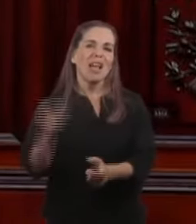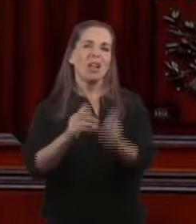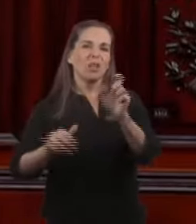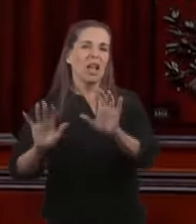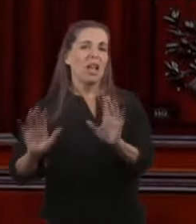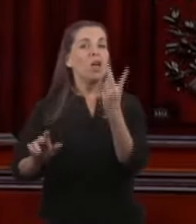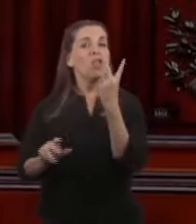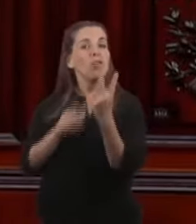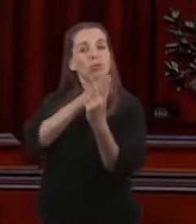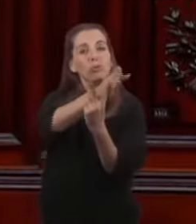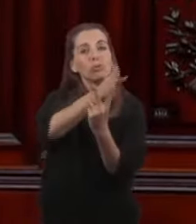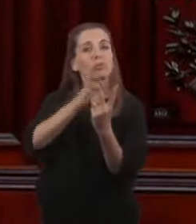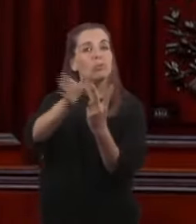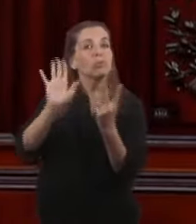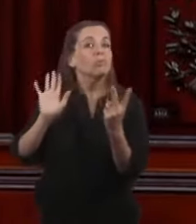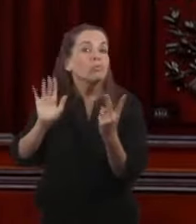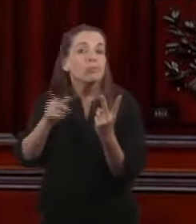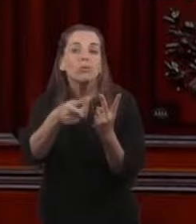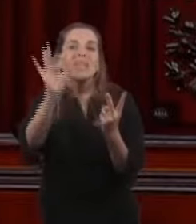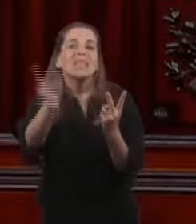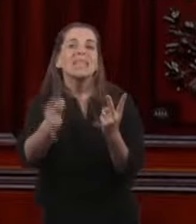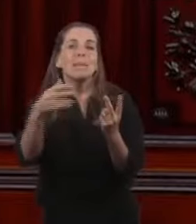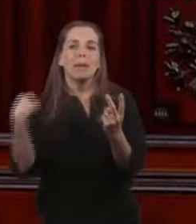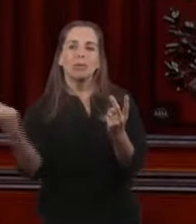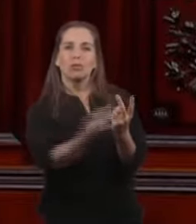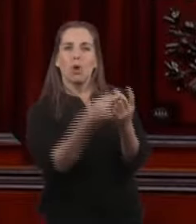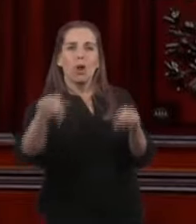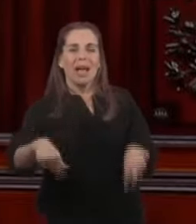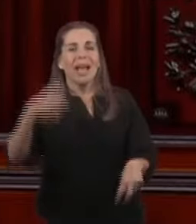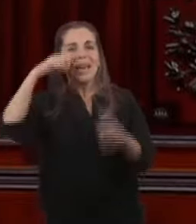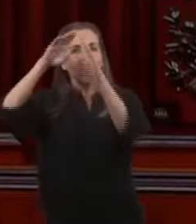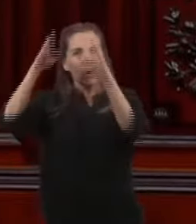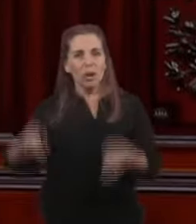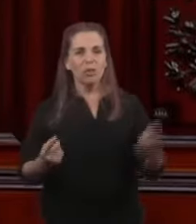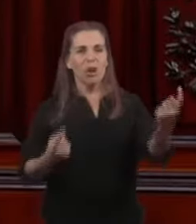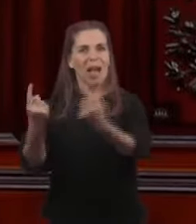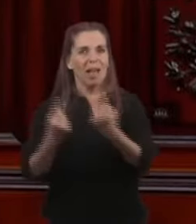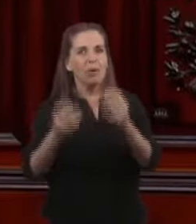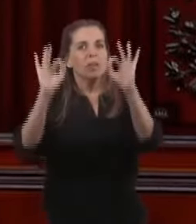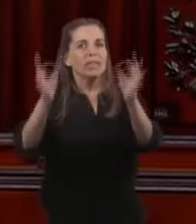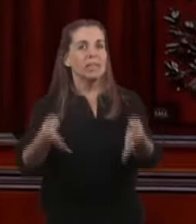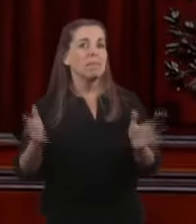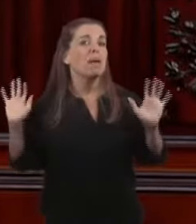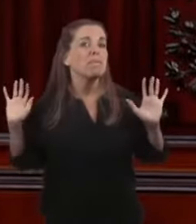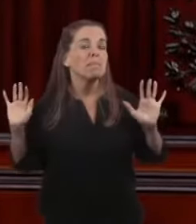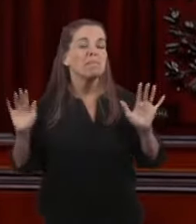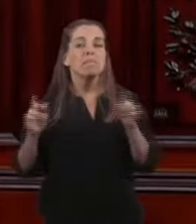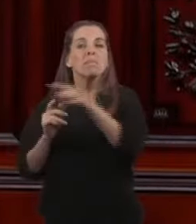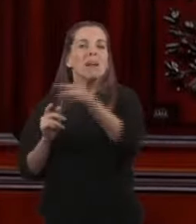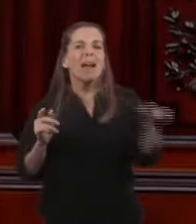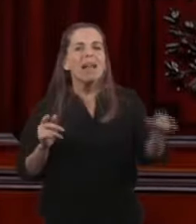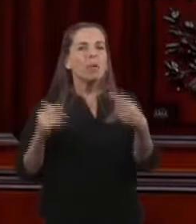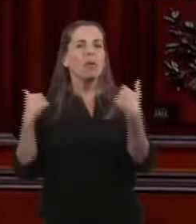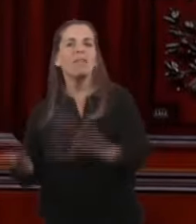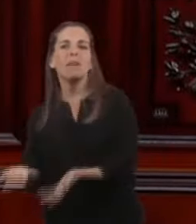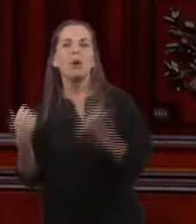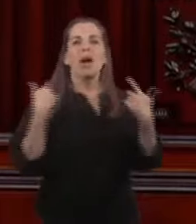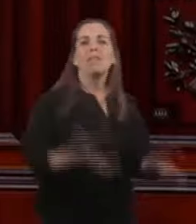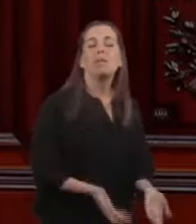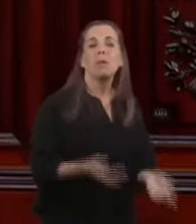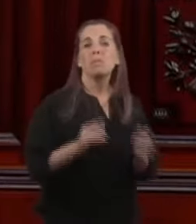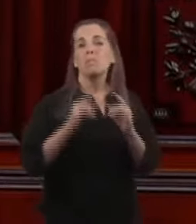los dos caminos sepan ustedes miembro de este honorable congreso que la decisión de qué lado de la historia quieren quedar es